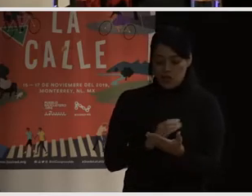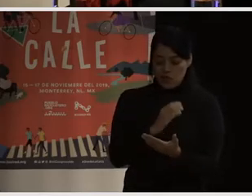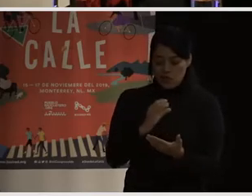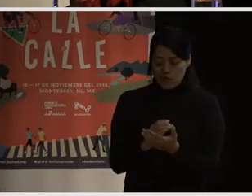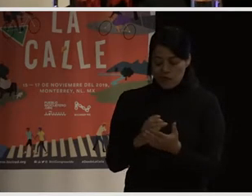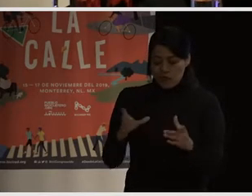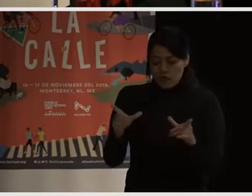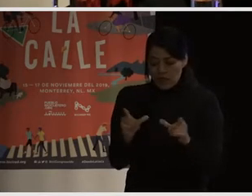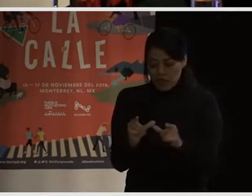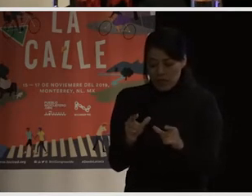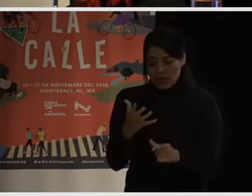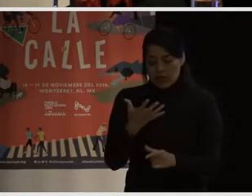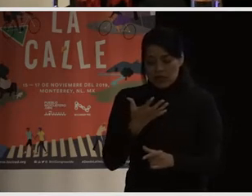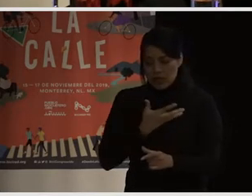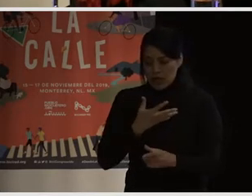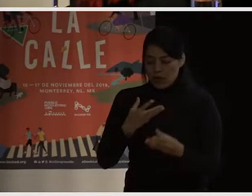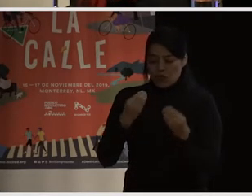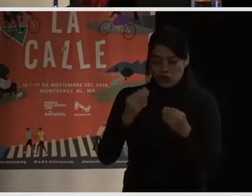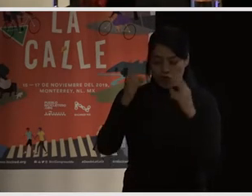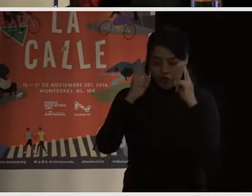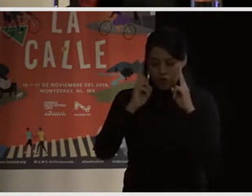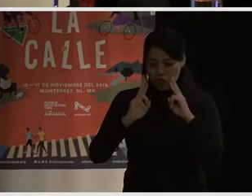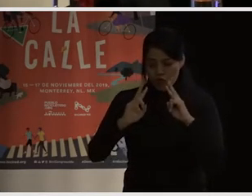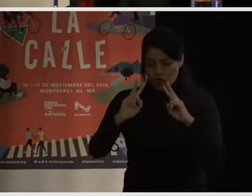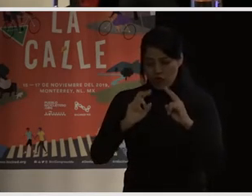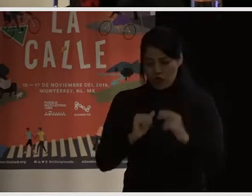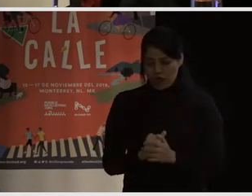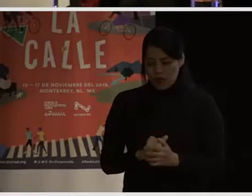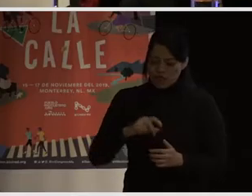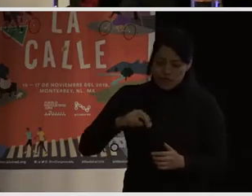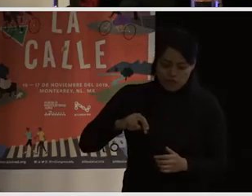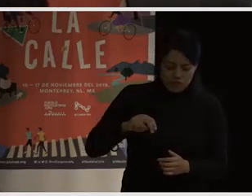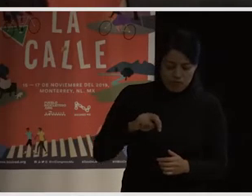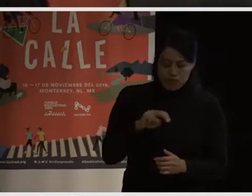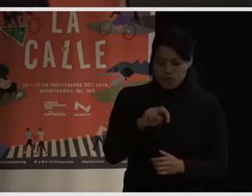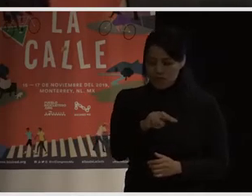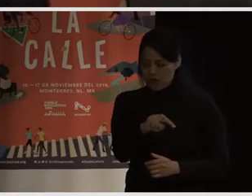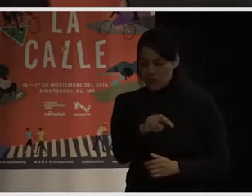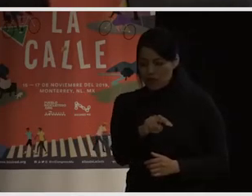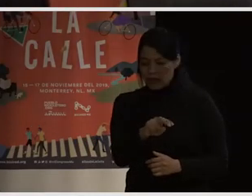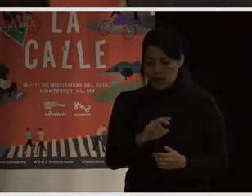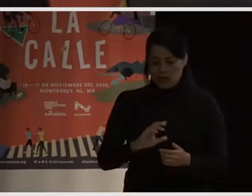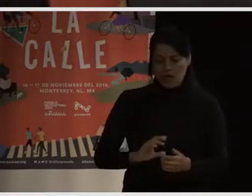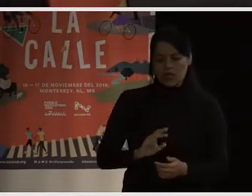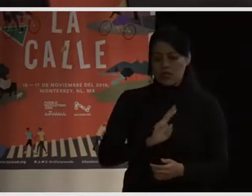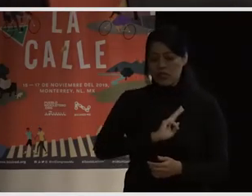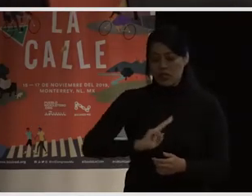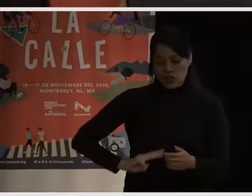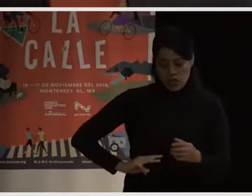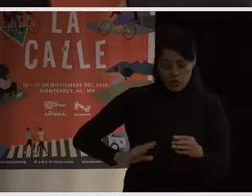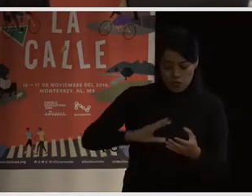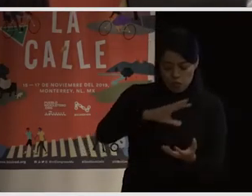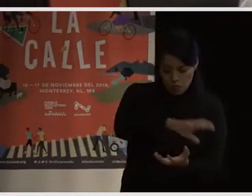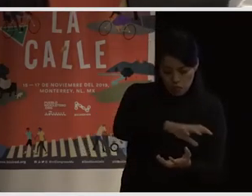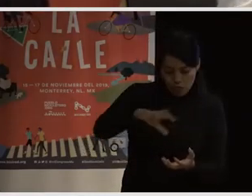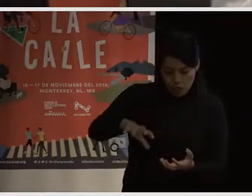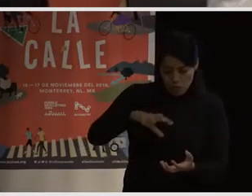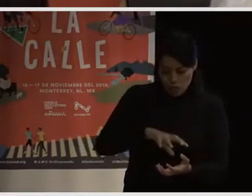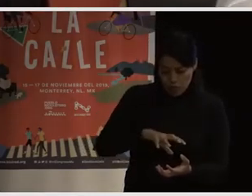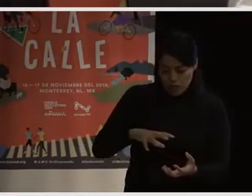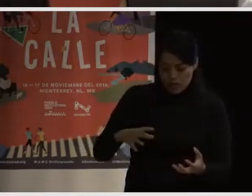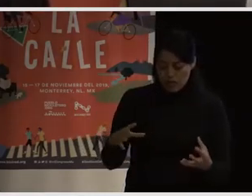pequeña tenemos muchísimos viajes que tienen que ver con caminata es decir en nuestros municipios metrópoli y también en morelia